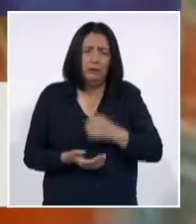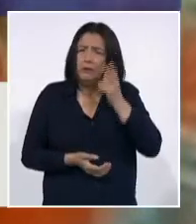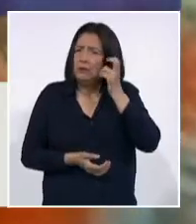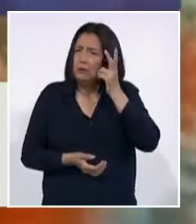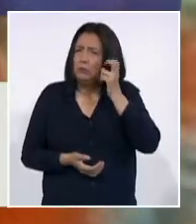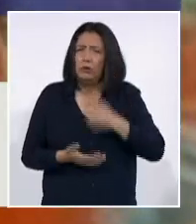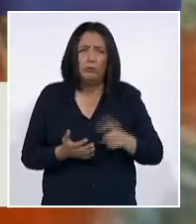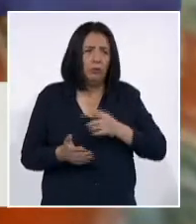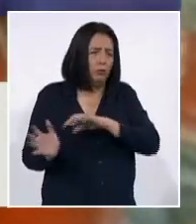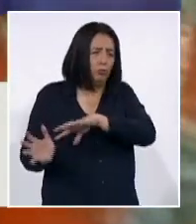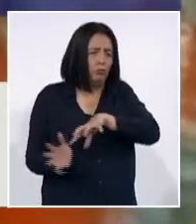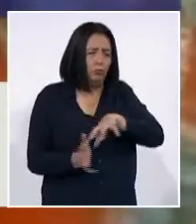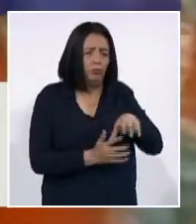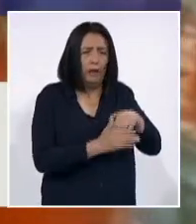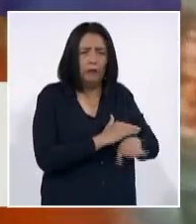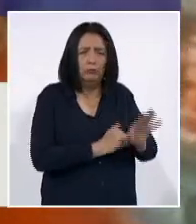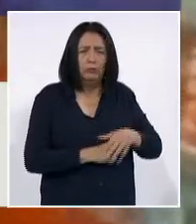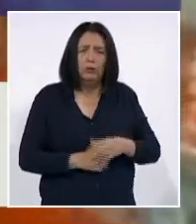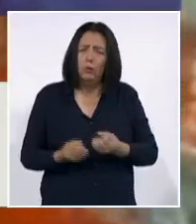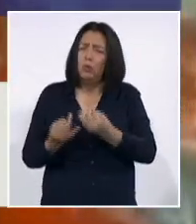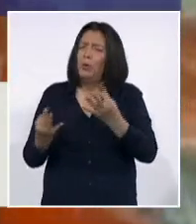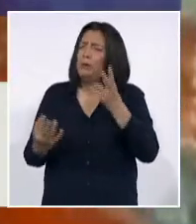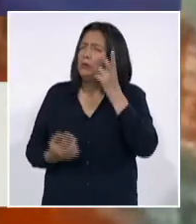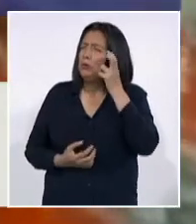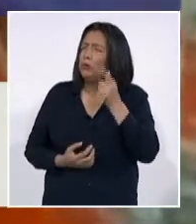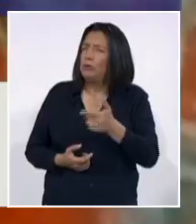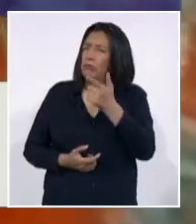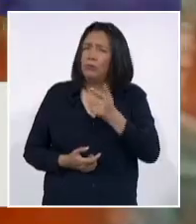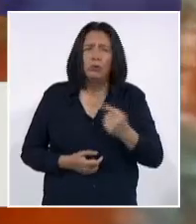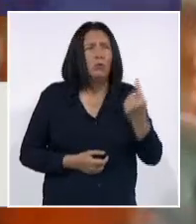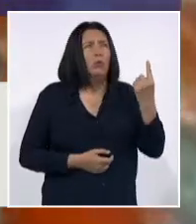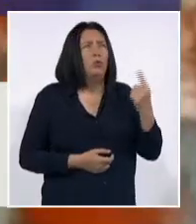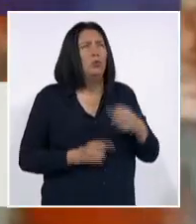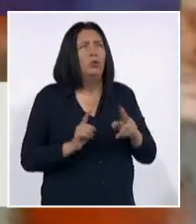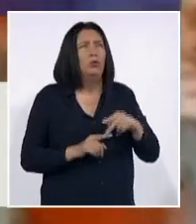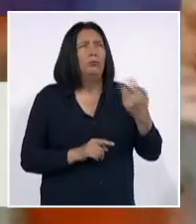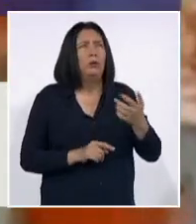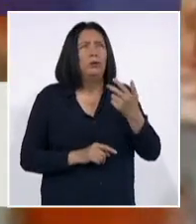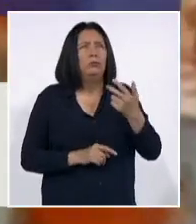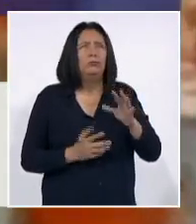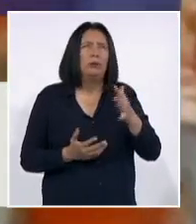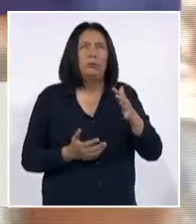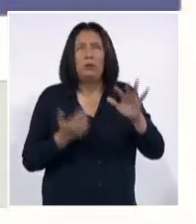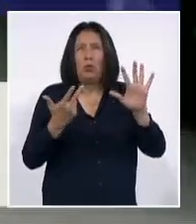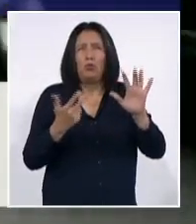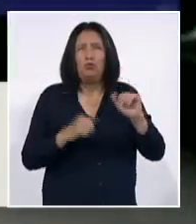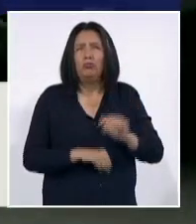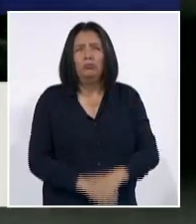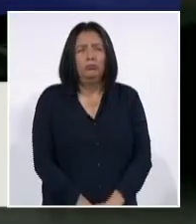escuchamos las cosas y nos fuimos todos directo para adentro. ¿Cuántos balazos escucharon aproximadamente? Primero fue uno, luego fueron uno, dos, fueron como unos 8